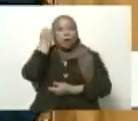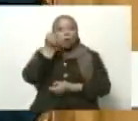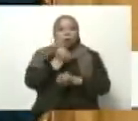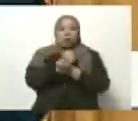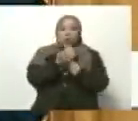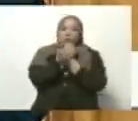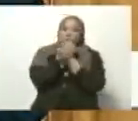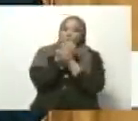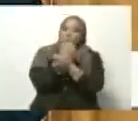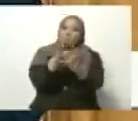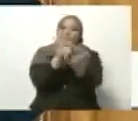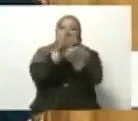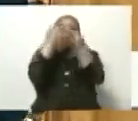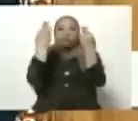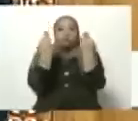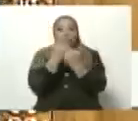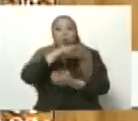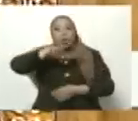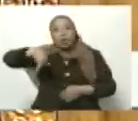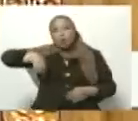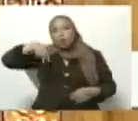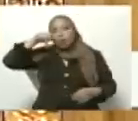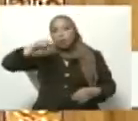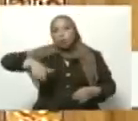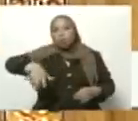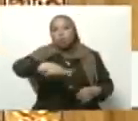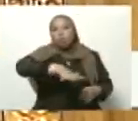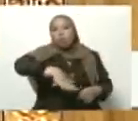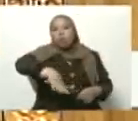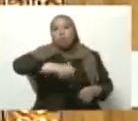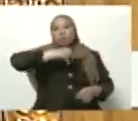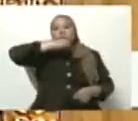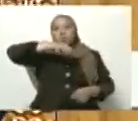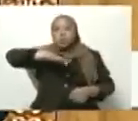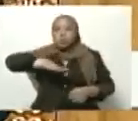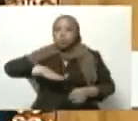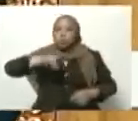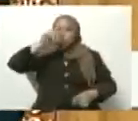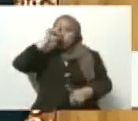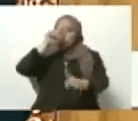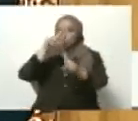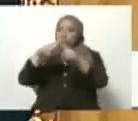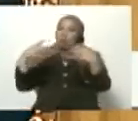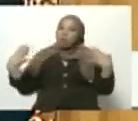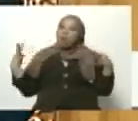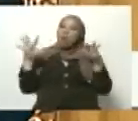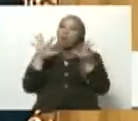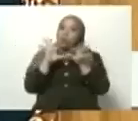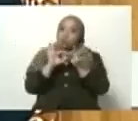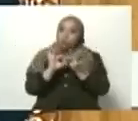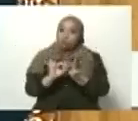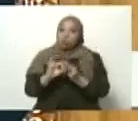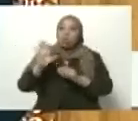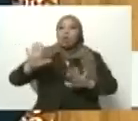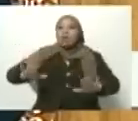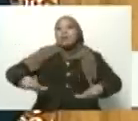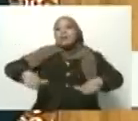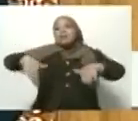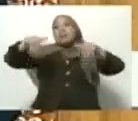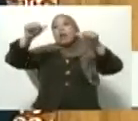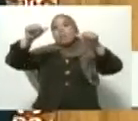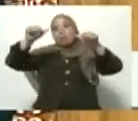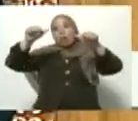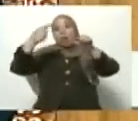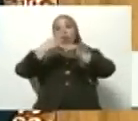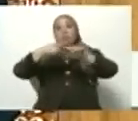a nuestra tierra, a nuestro pueblo, a nuestra historia, es lo que nos ha permitido mantener la unidad, que es lo que nos ha salvado. Solo la